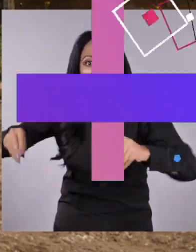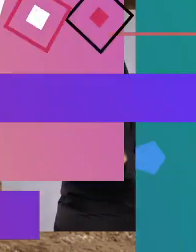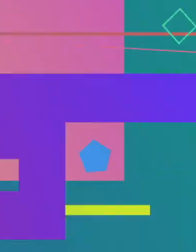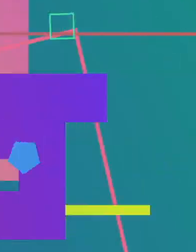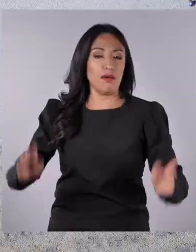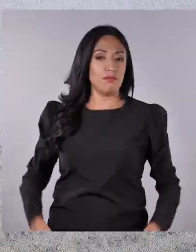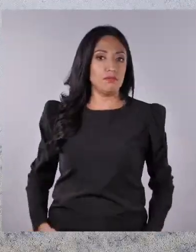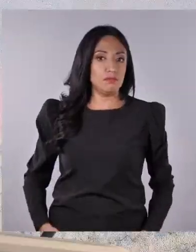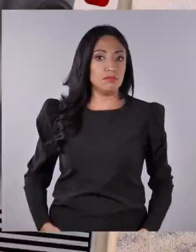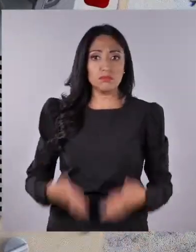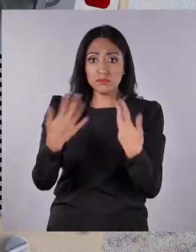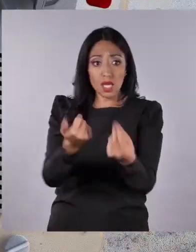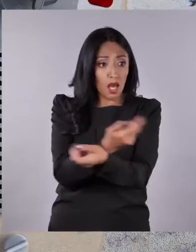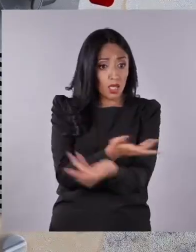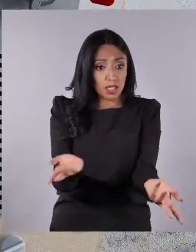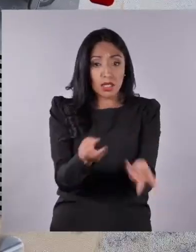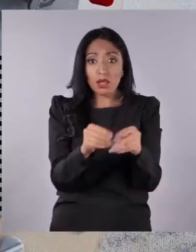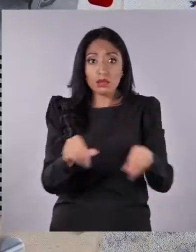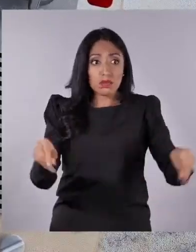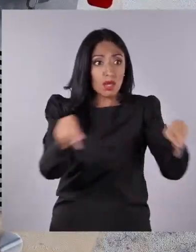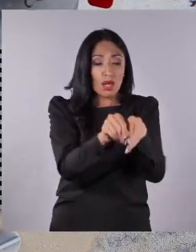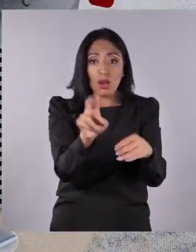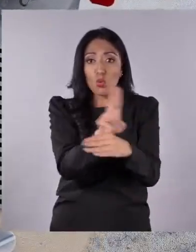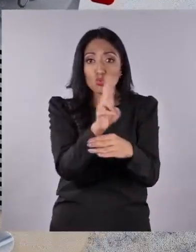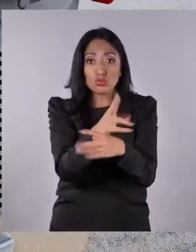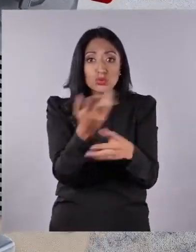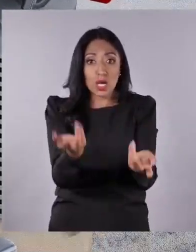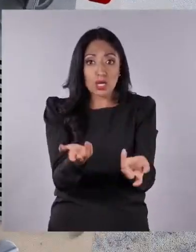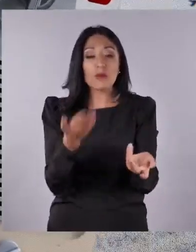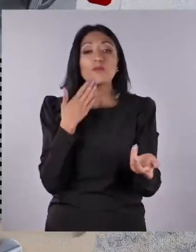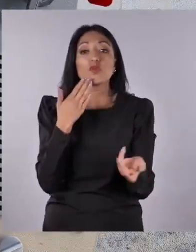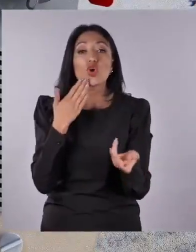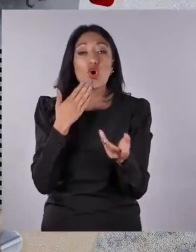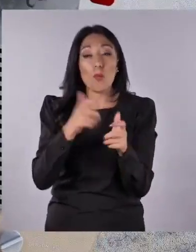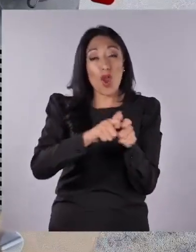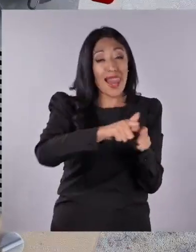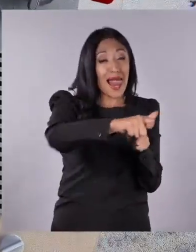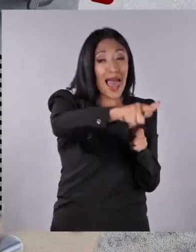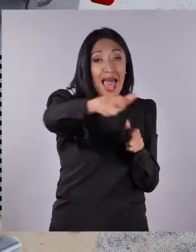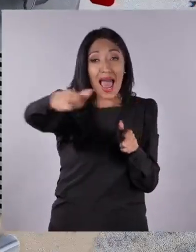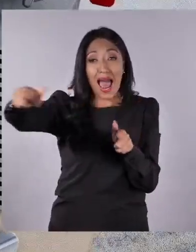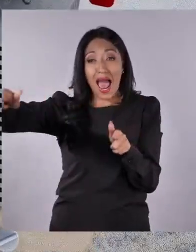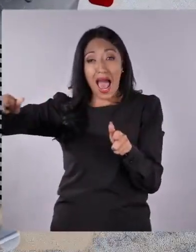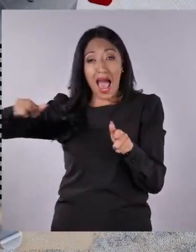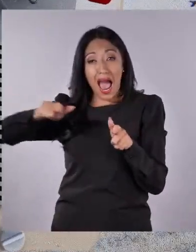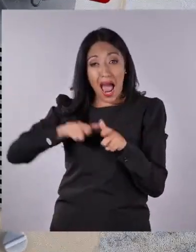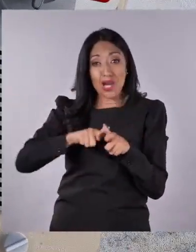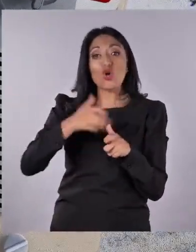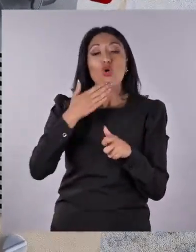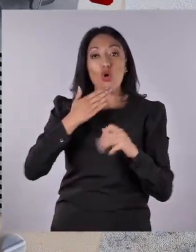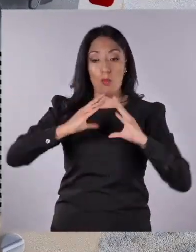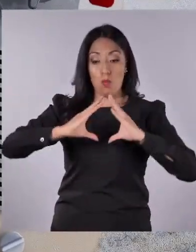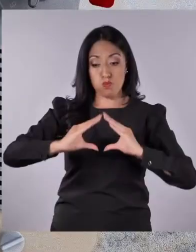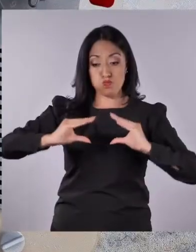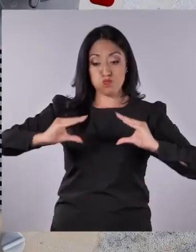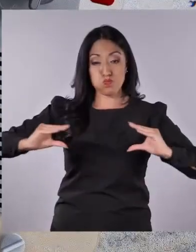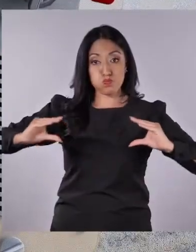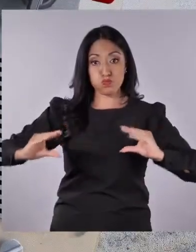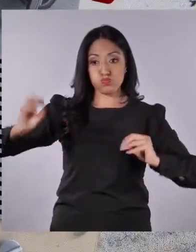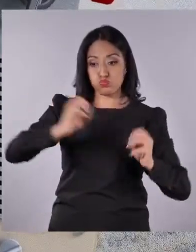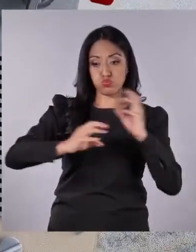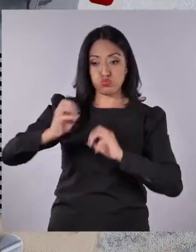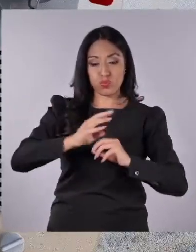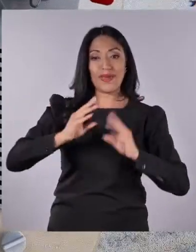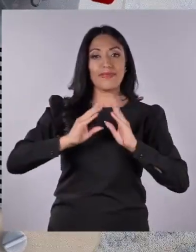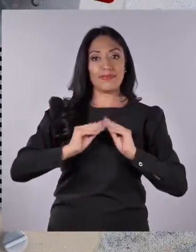es tierra, que ya la tenemos aquí. Usaremos unas mangas largas del material del que están hechos los costales y los